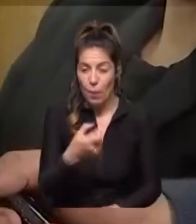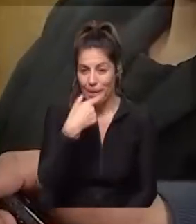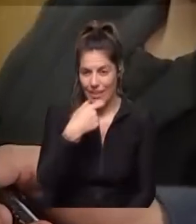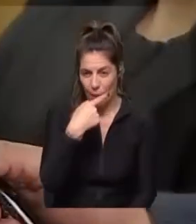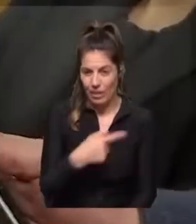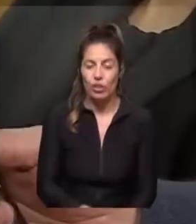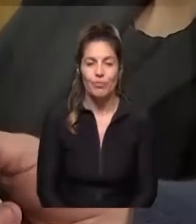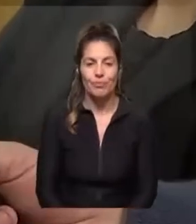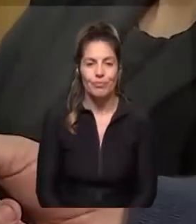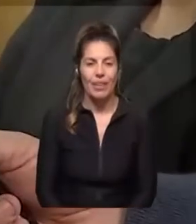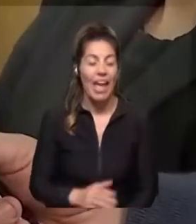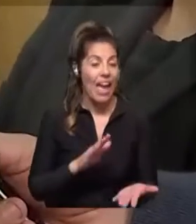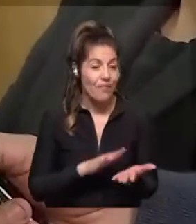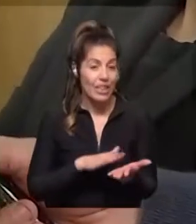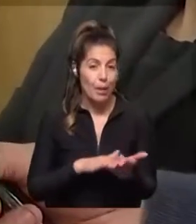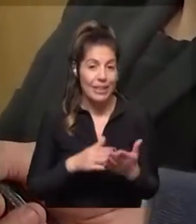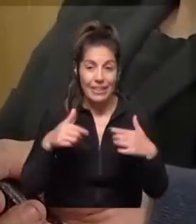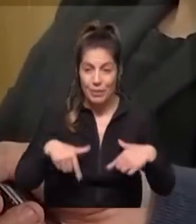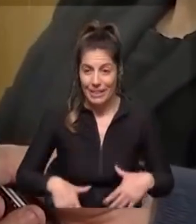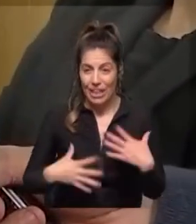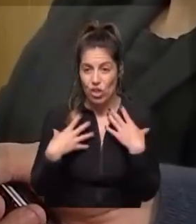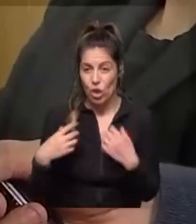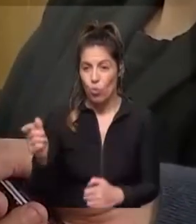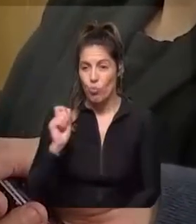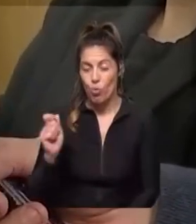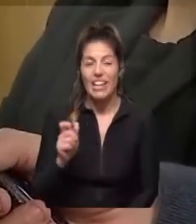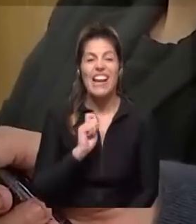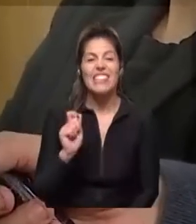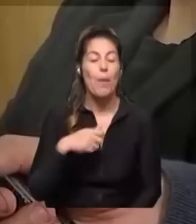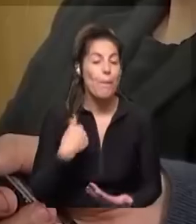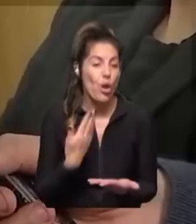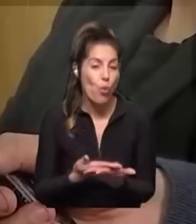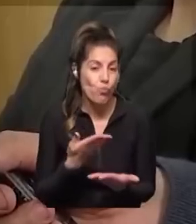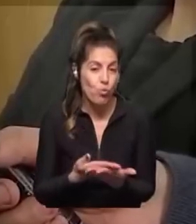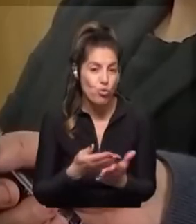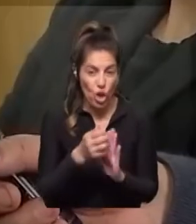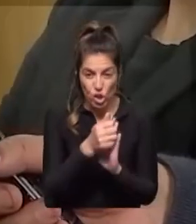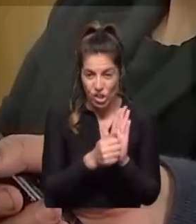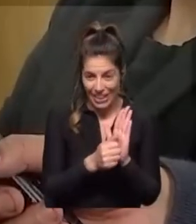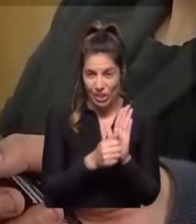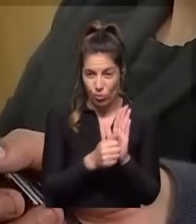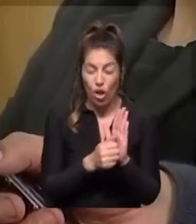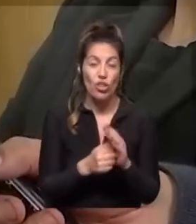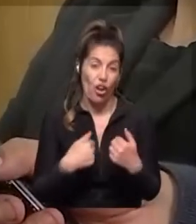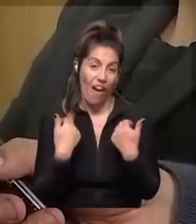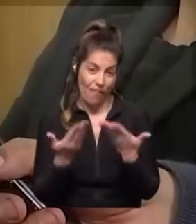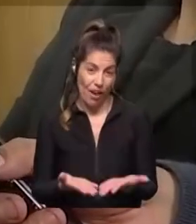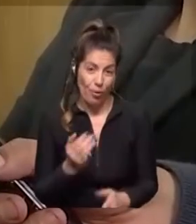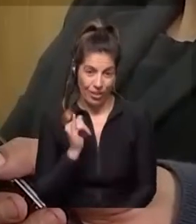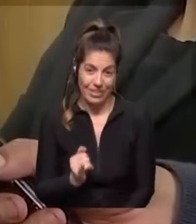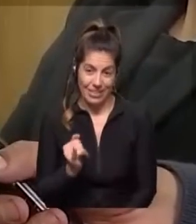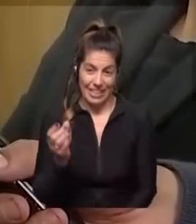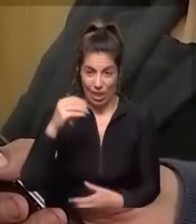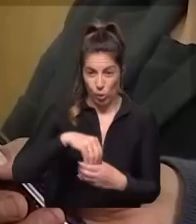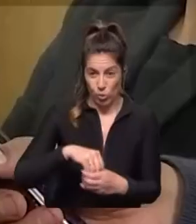Bueno evidentemente si el Ministerio de salud pública fue quien propuso esos artículos es que estamos a favor de los mismos verdad